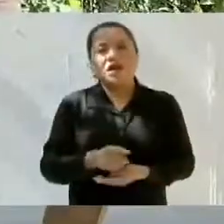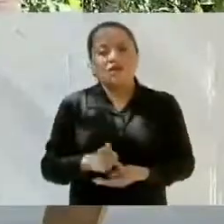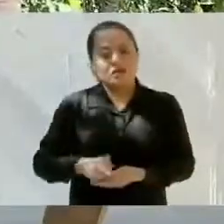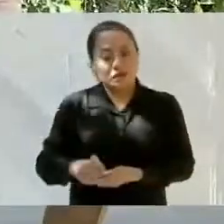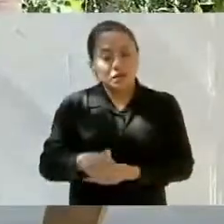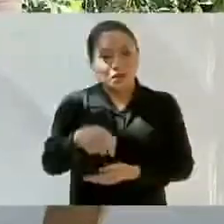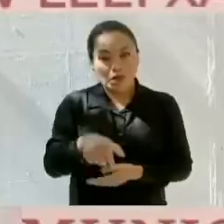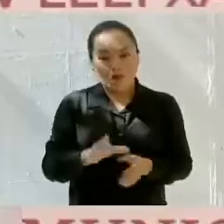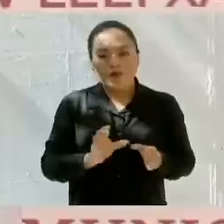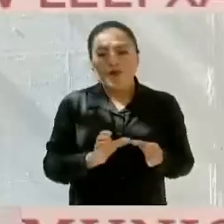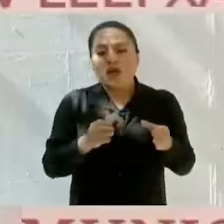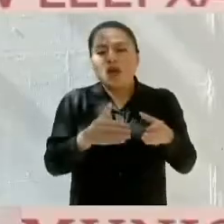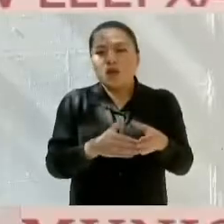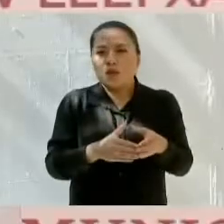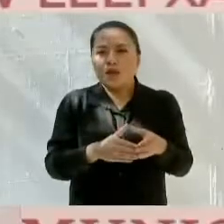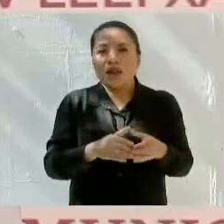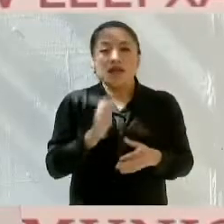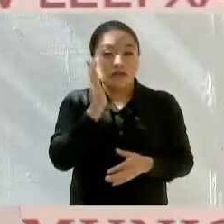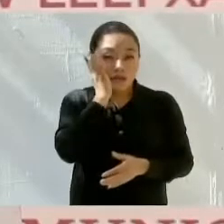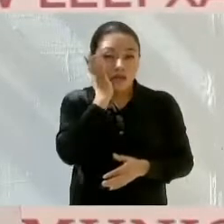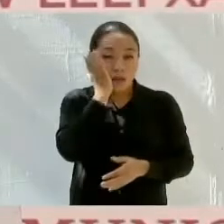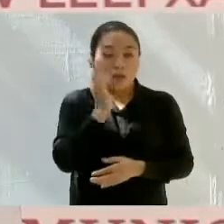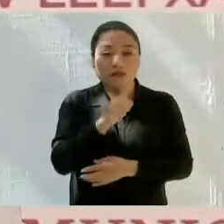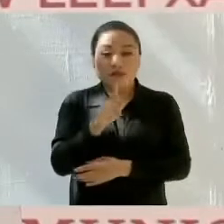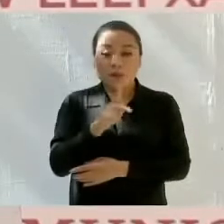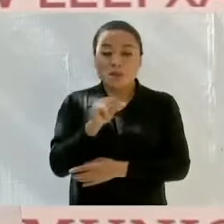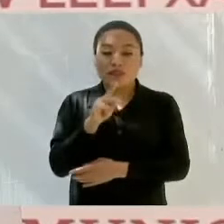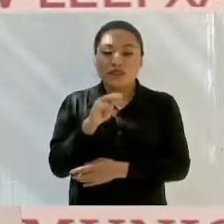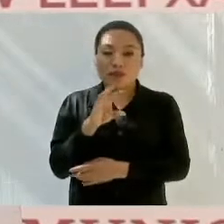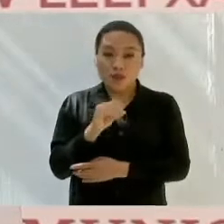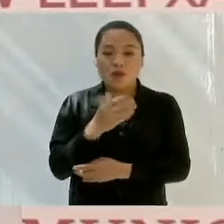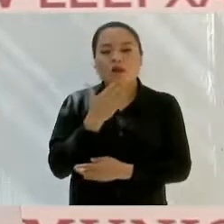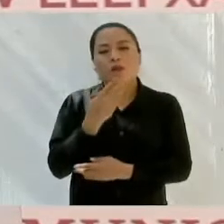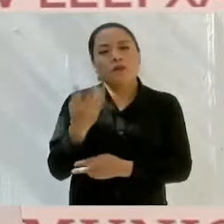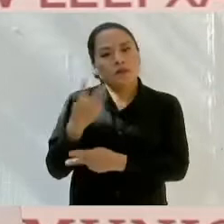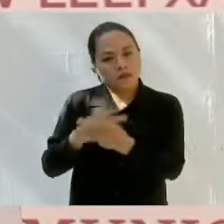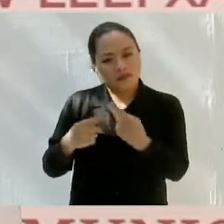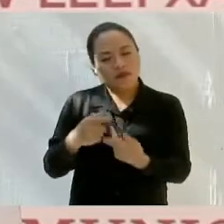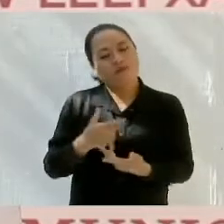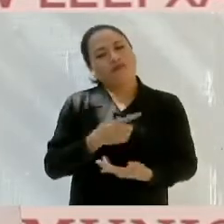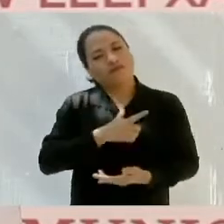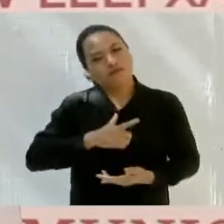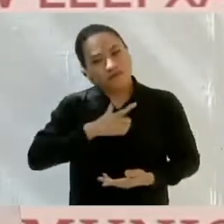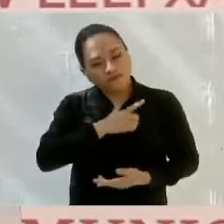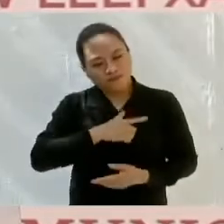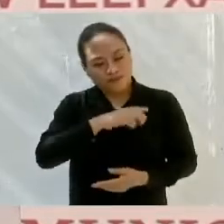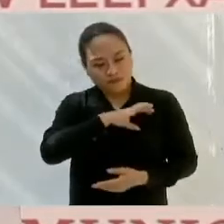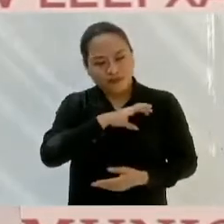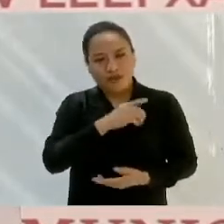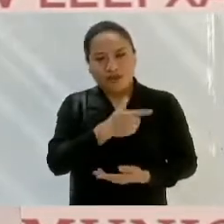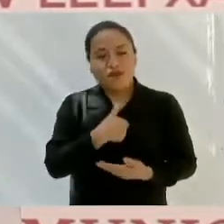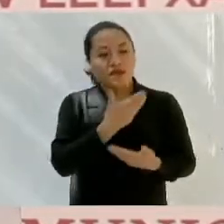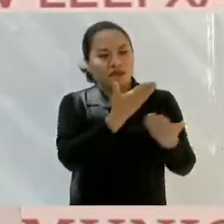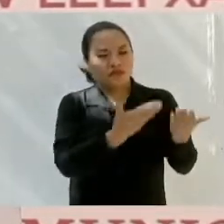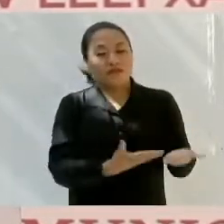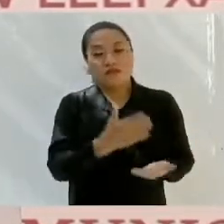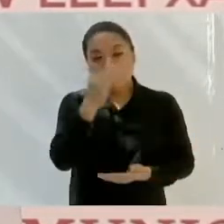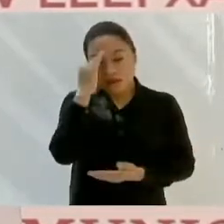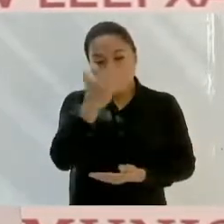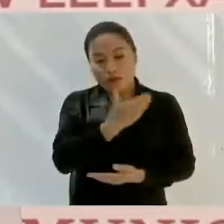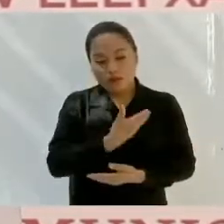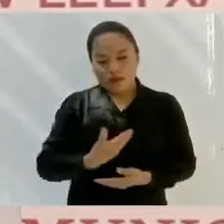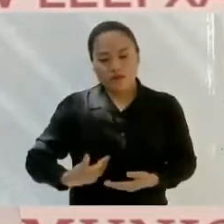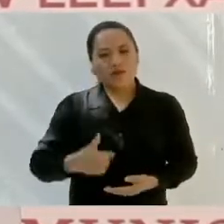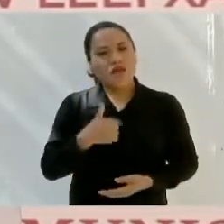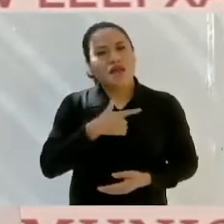a esta comunidad zapoteca que lo recibe con los brazos abiertos. Y señor presidente, para mí es un honor, es un día